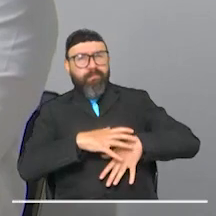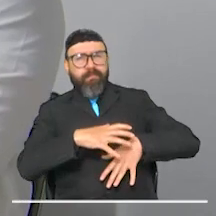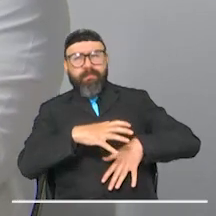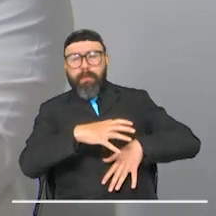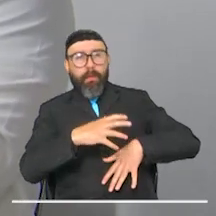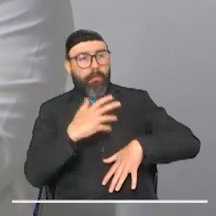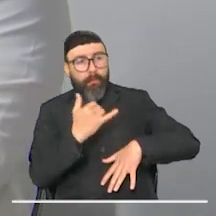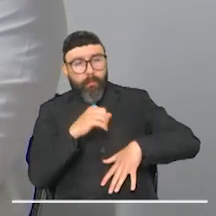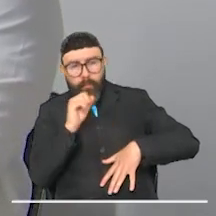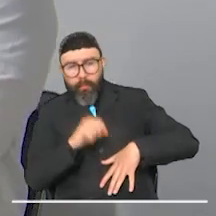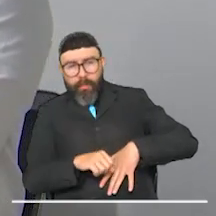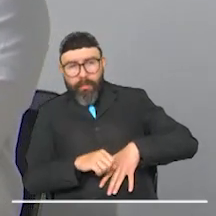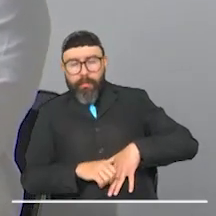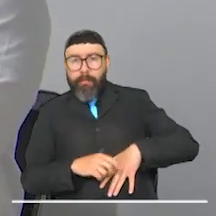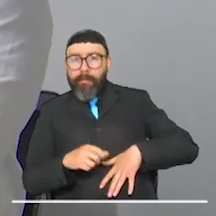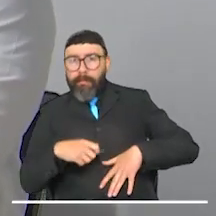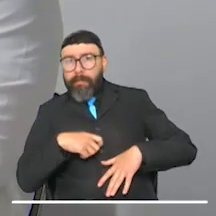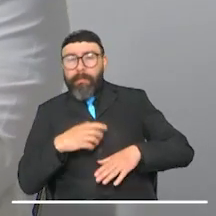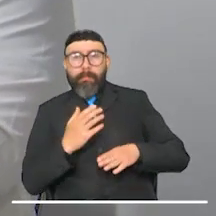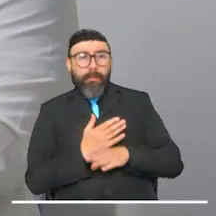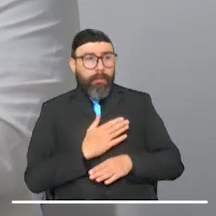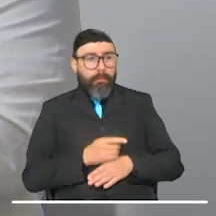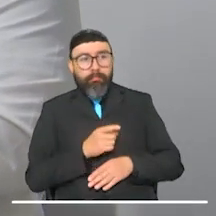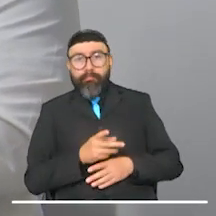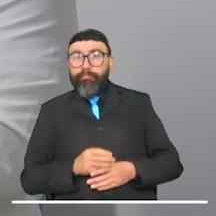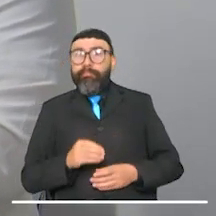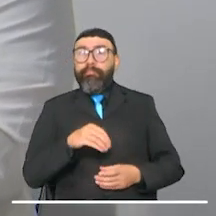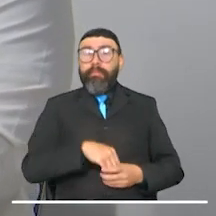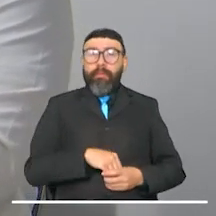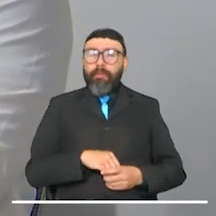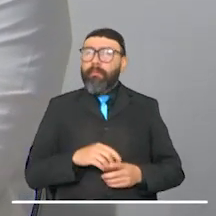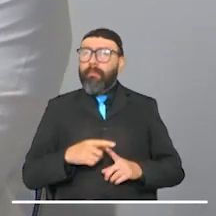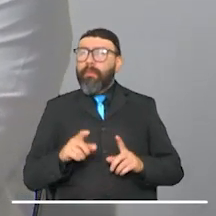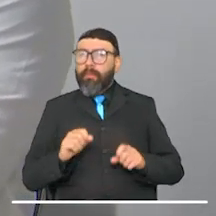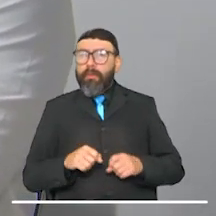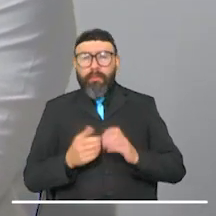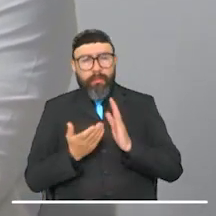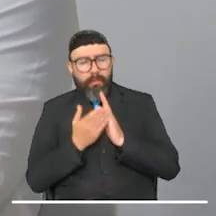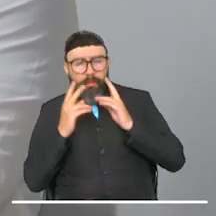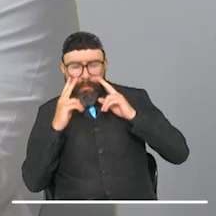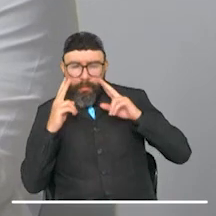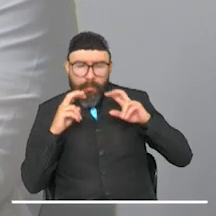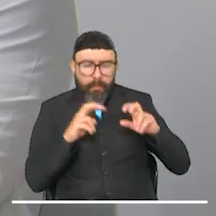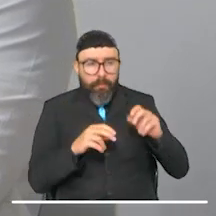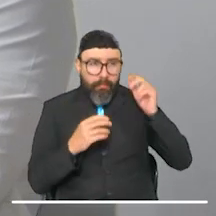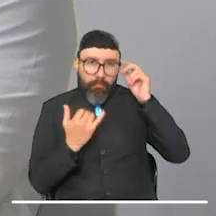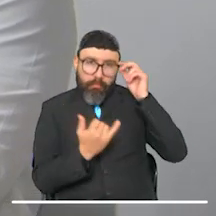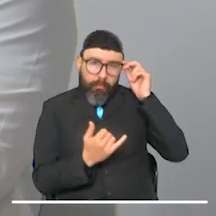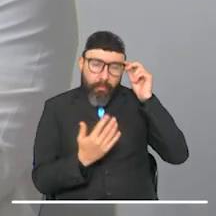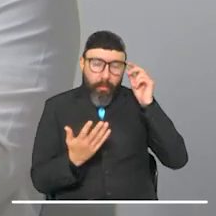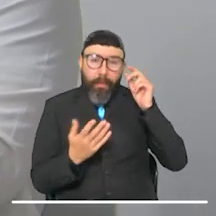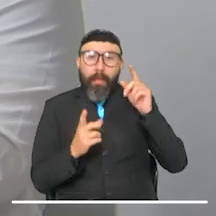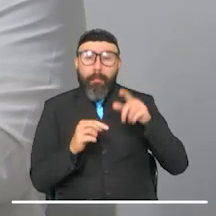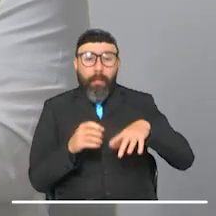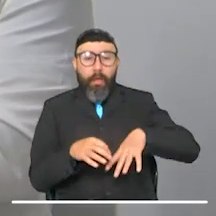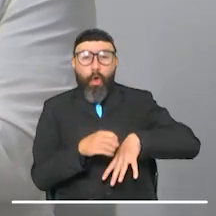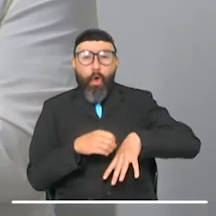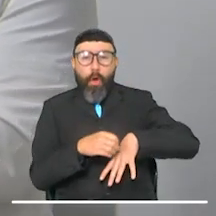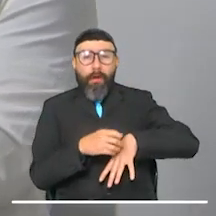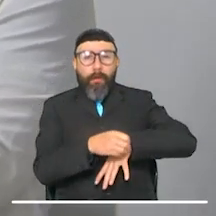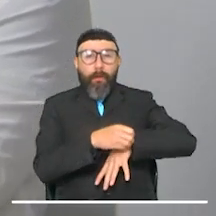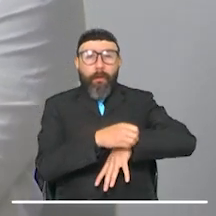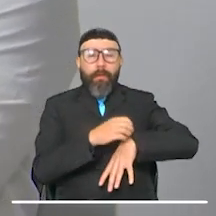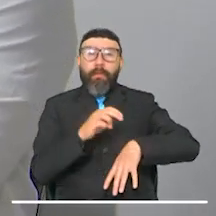de que exista un problema en la red linfática Pero además podemos evaluar los ganglios o los nodos los nódulos si lo que llamamos